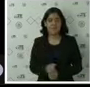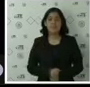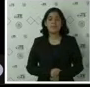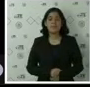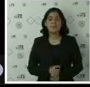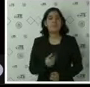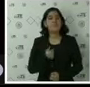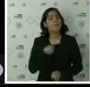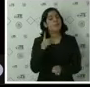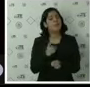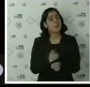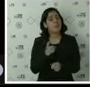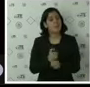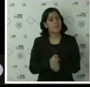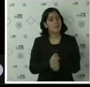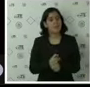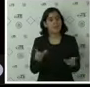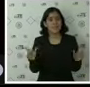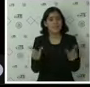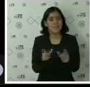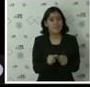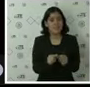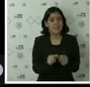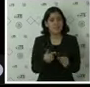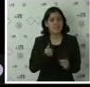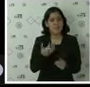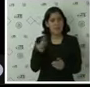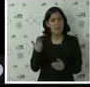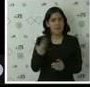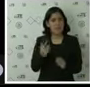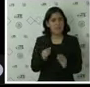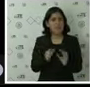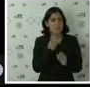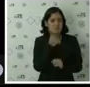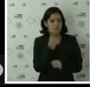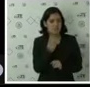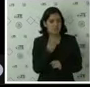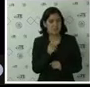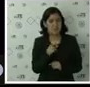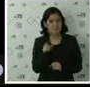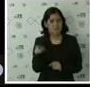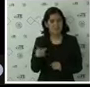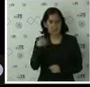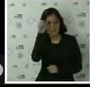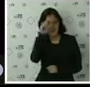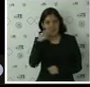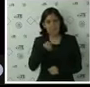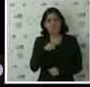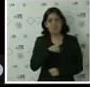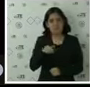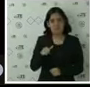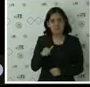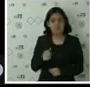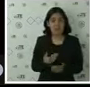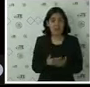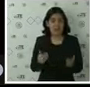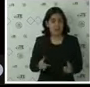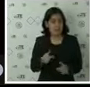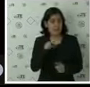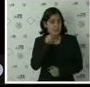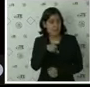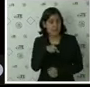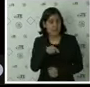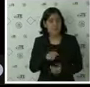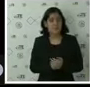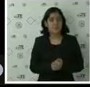les diría, a ver, mis conclusiones ya las apunté, después de escucharlas y escucharlos. Y las hago en función de ustedes. Y la primera sería,